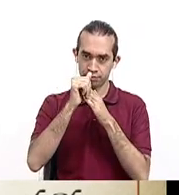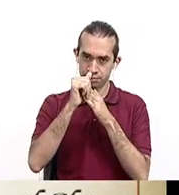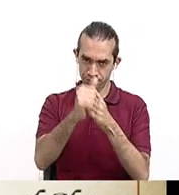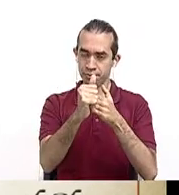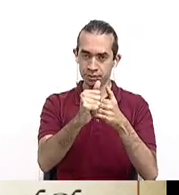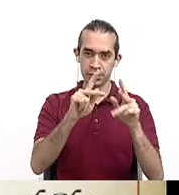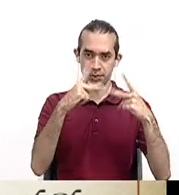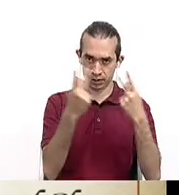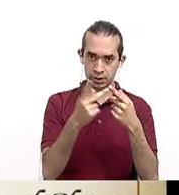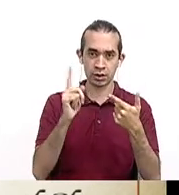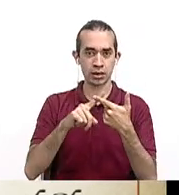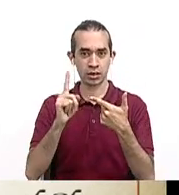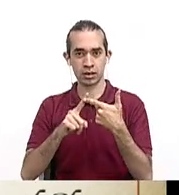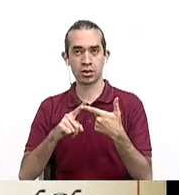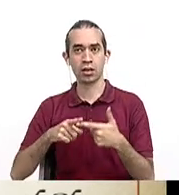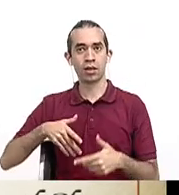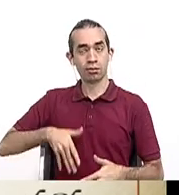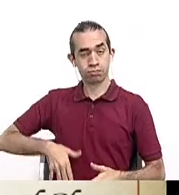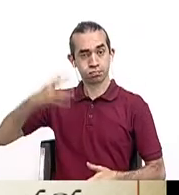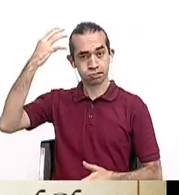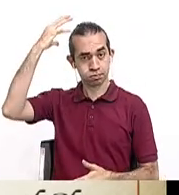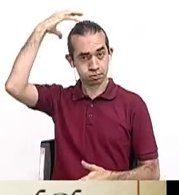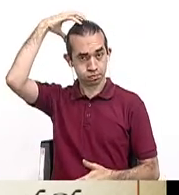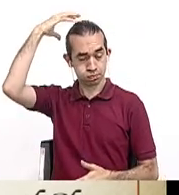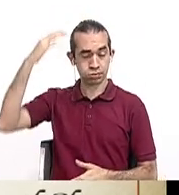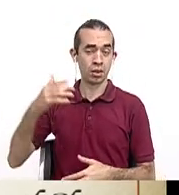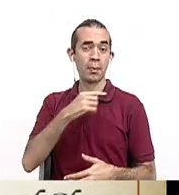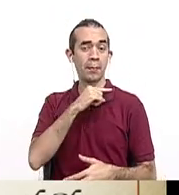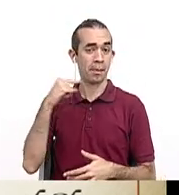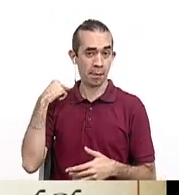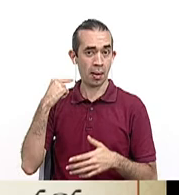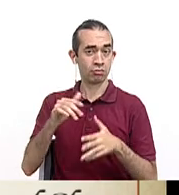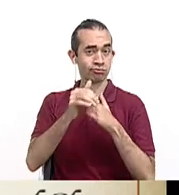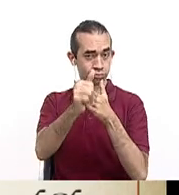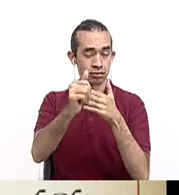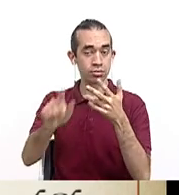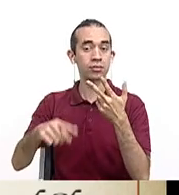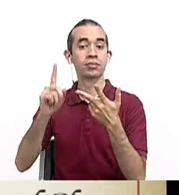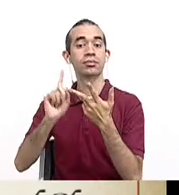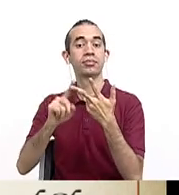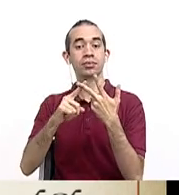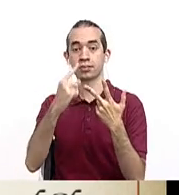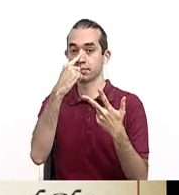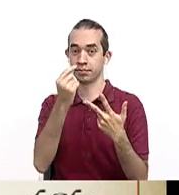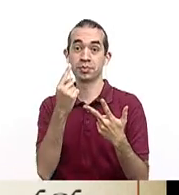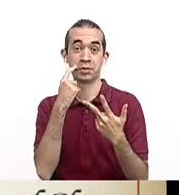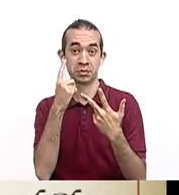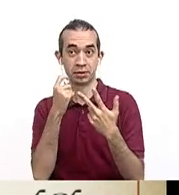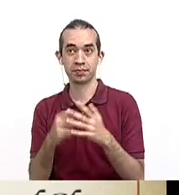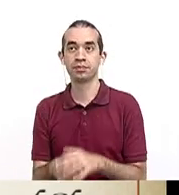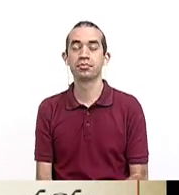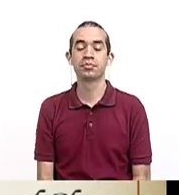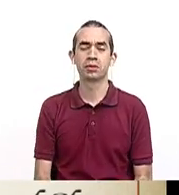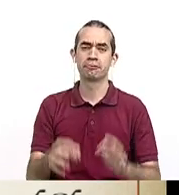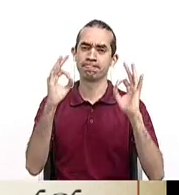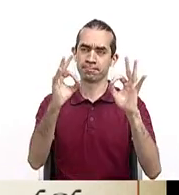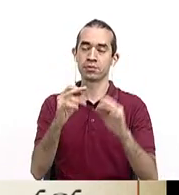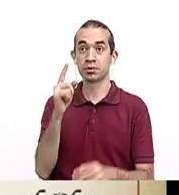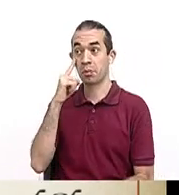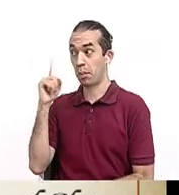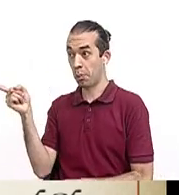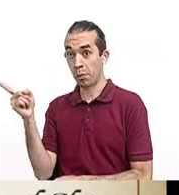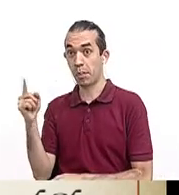doctor calderón guardia qué elegancia de caballeros y por supuesto qué obra tan magníficamente en el doctor aquí a la derecha